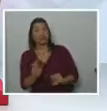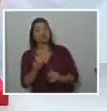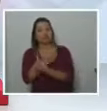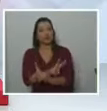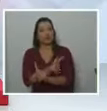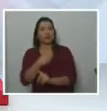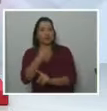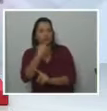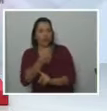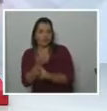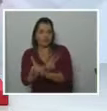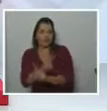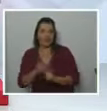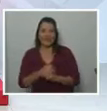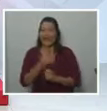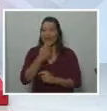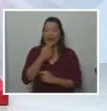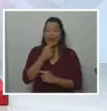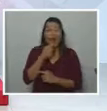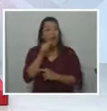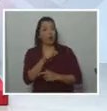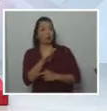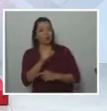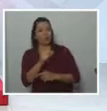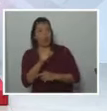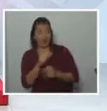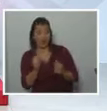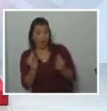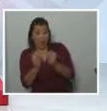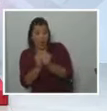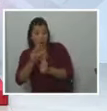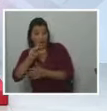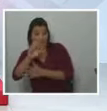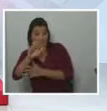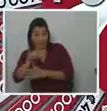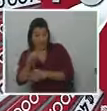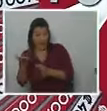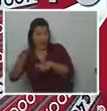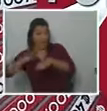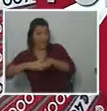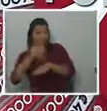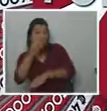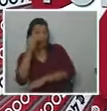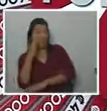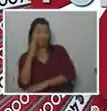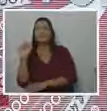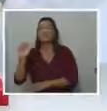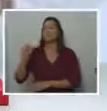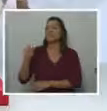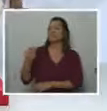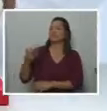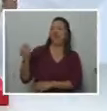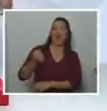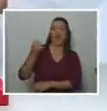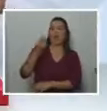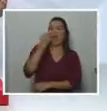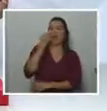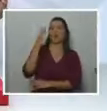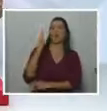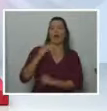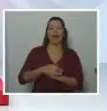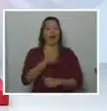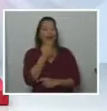dice Glenford. Vamos a ver, Glenford, usted se une con Meli entonces para ese almuerzo. Entonces, que verá que... Sí, nos ganamos ese almuerzo, ¿no?